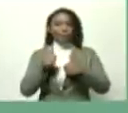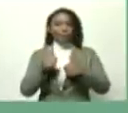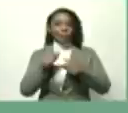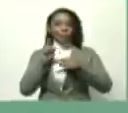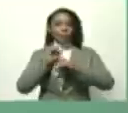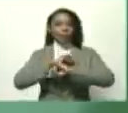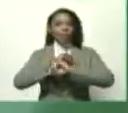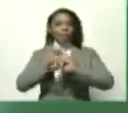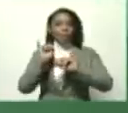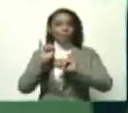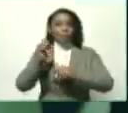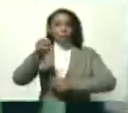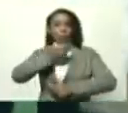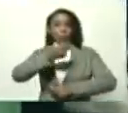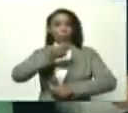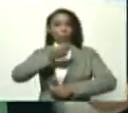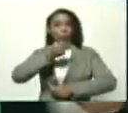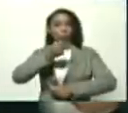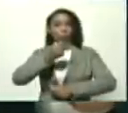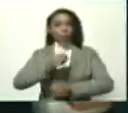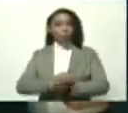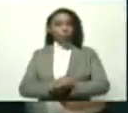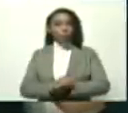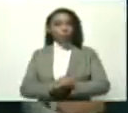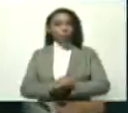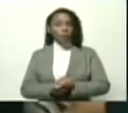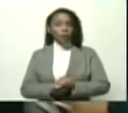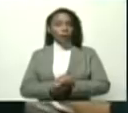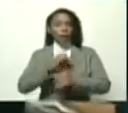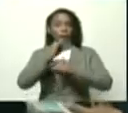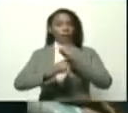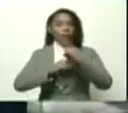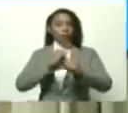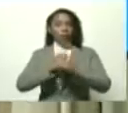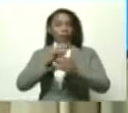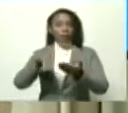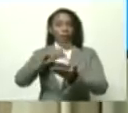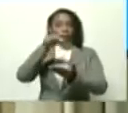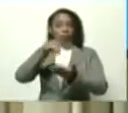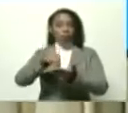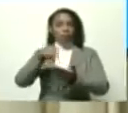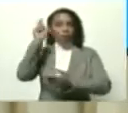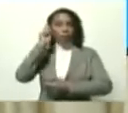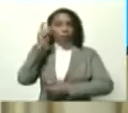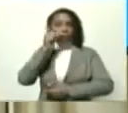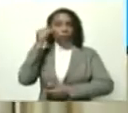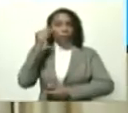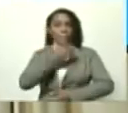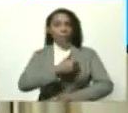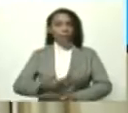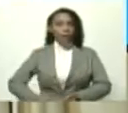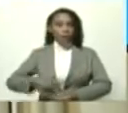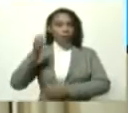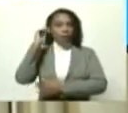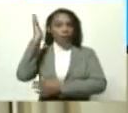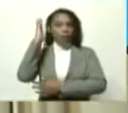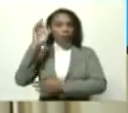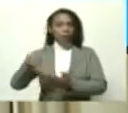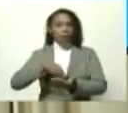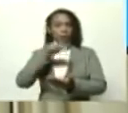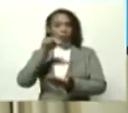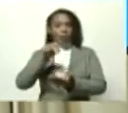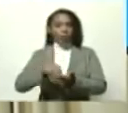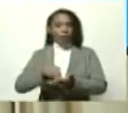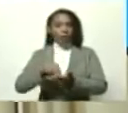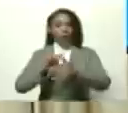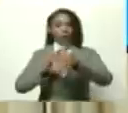termina esta rueda de prensa con los medios nacionales e internacionales del diputado presidente de la Asamblea Nacional, doctor